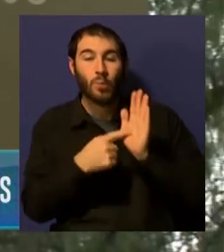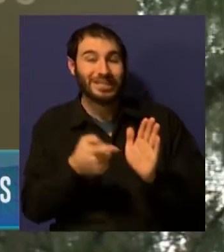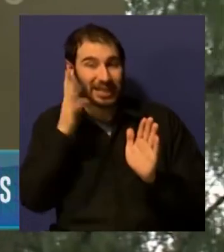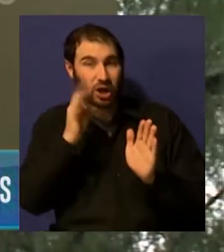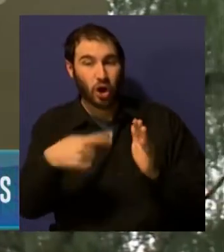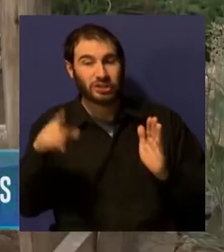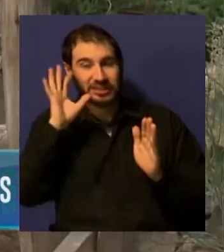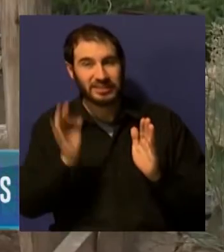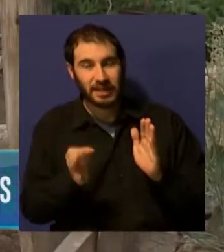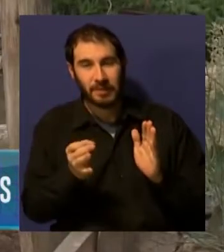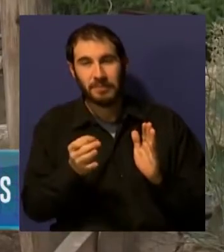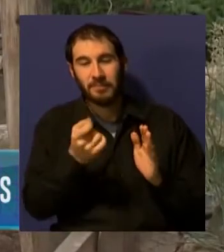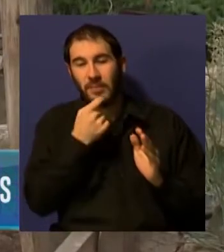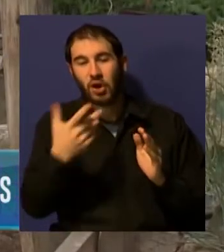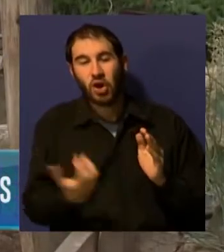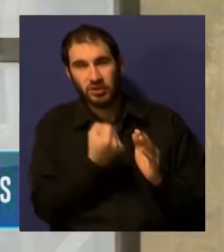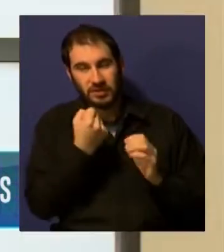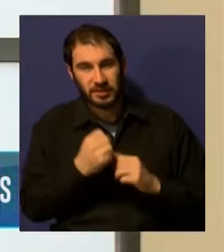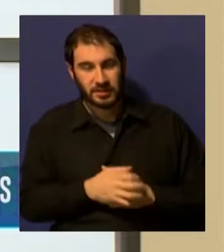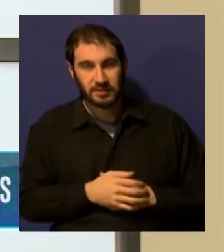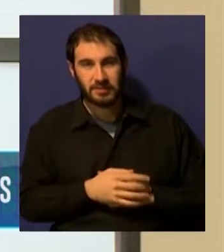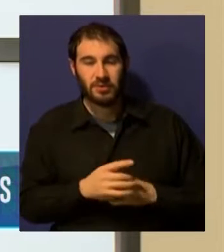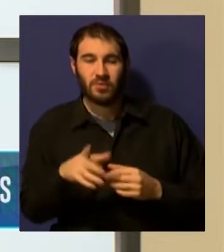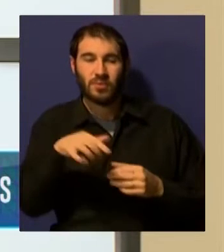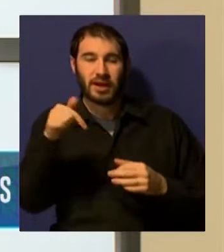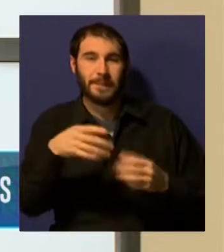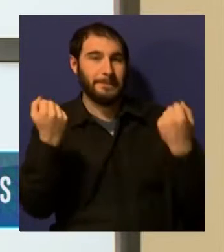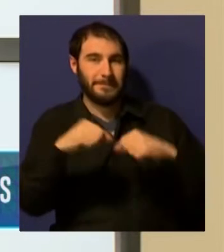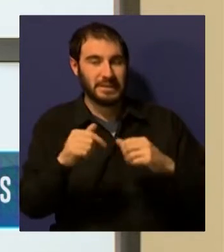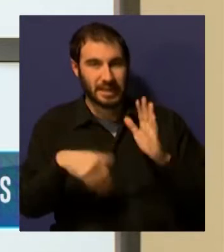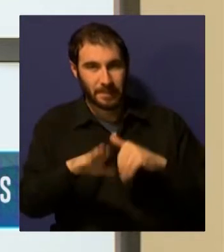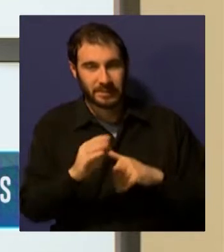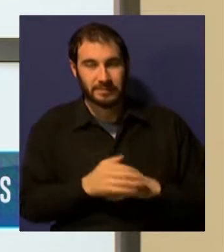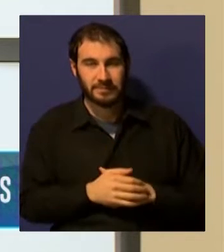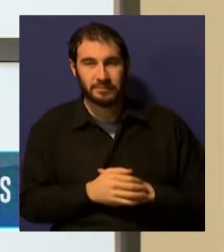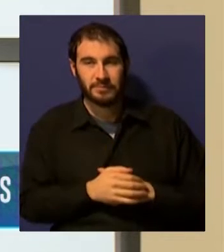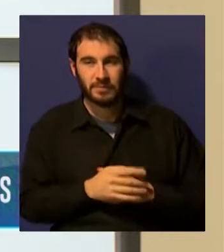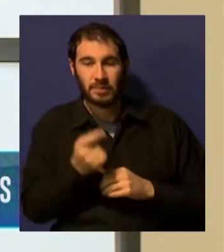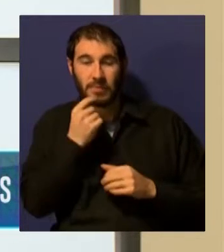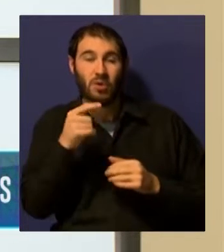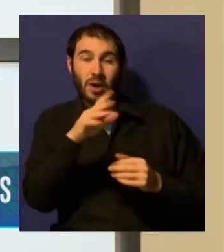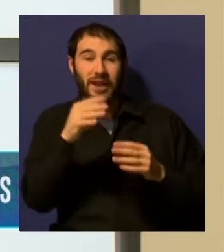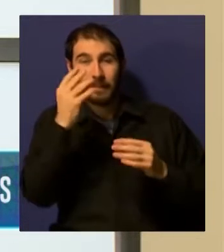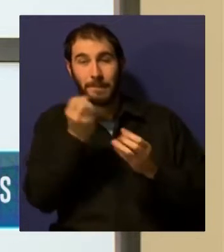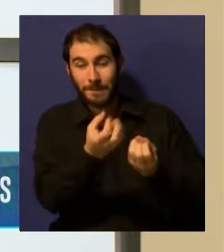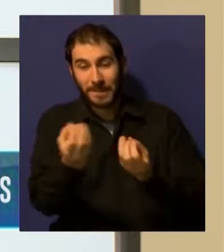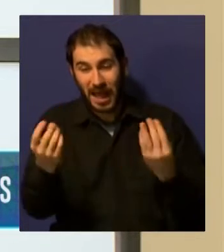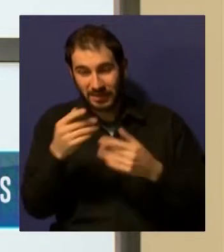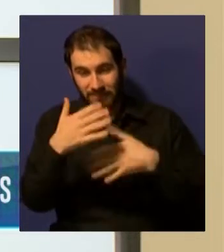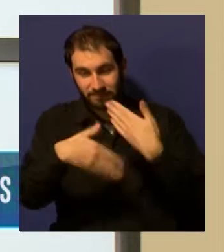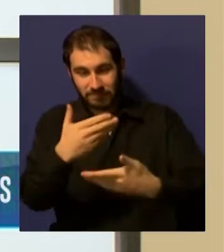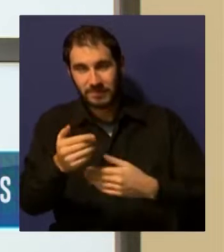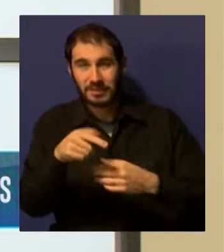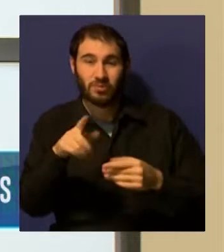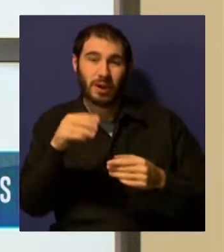saberes que se han adquirido en instancias más prácticas. Entonces está el vivero, donde se producen